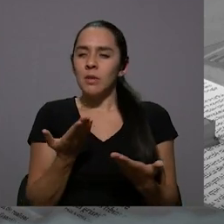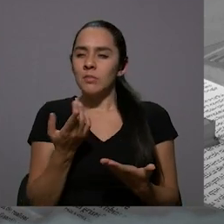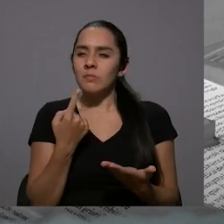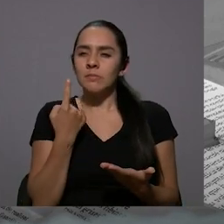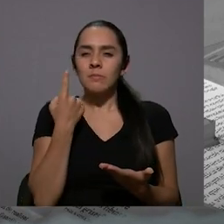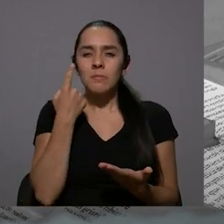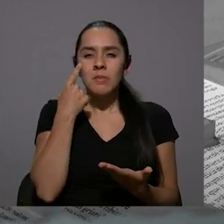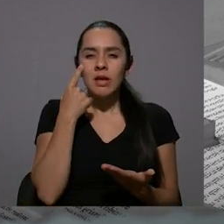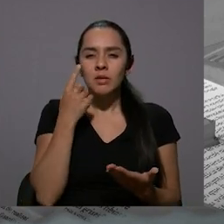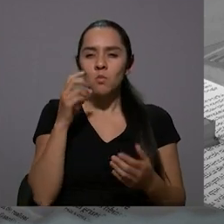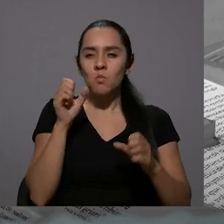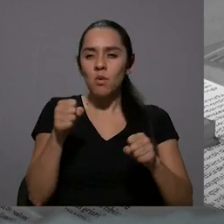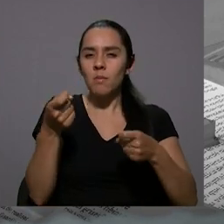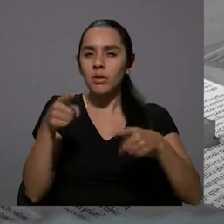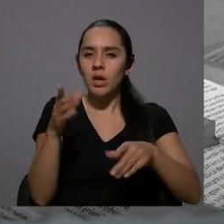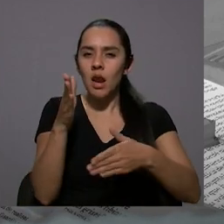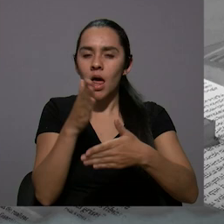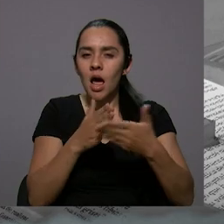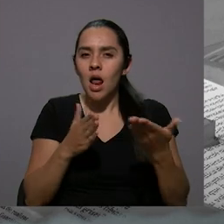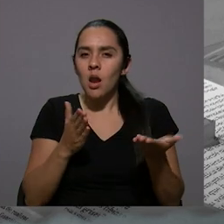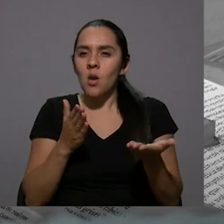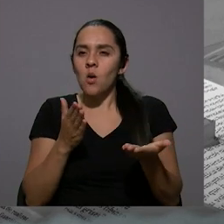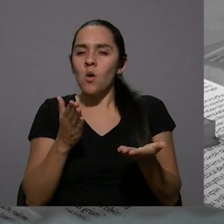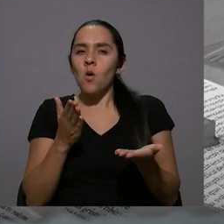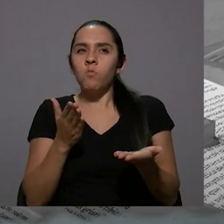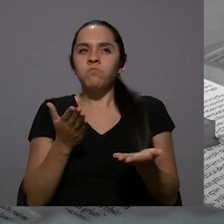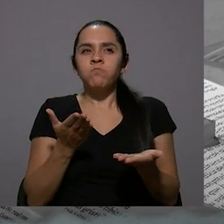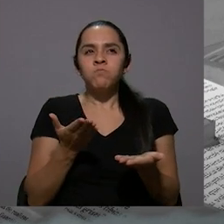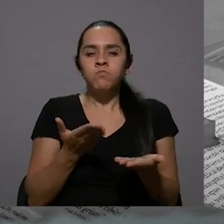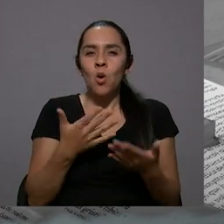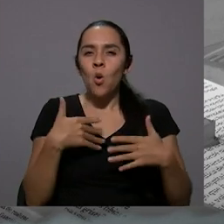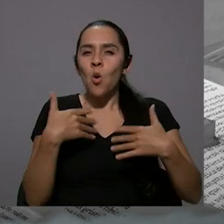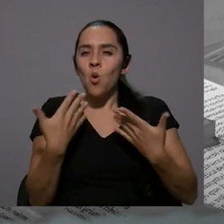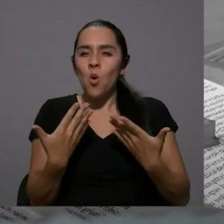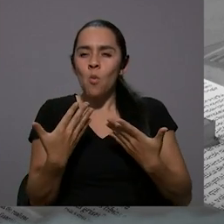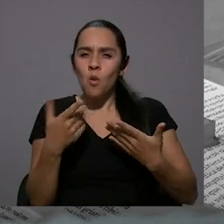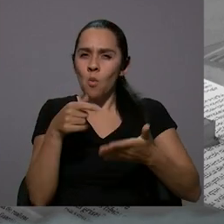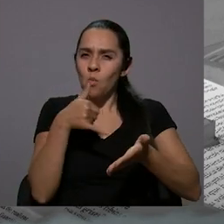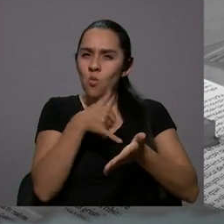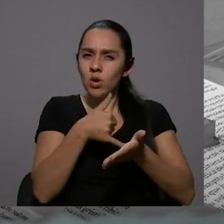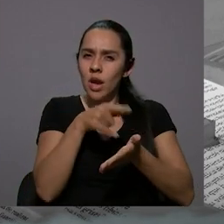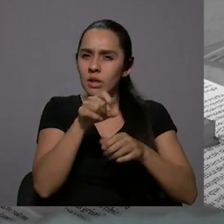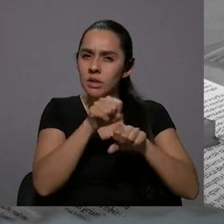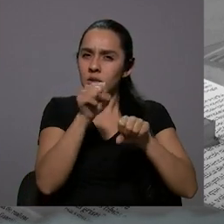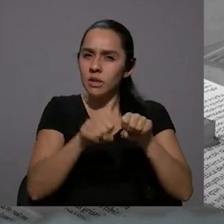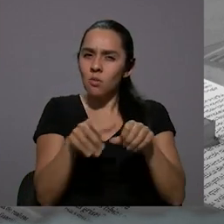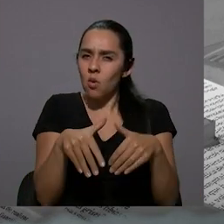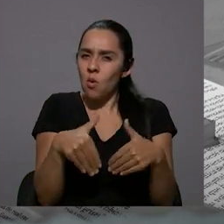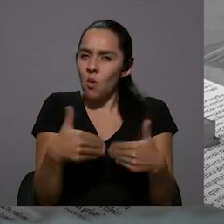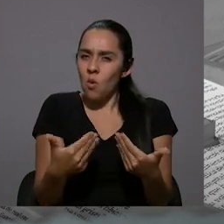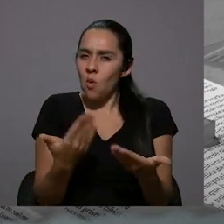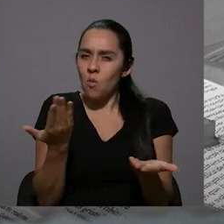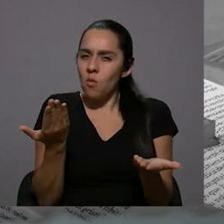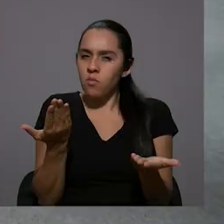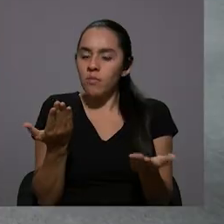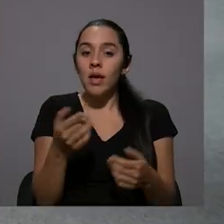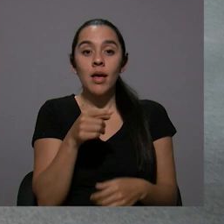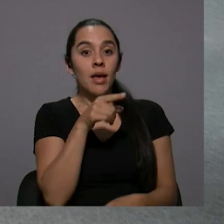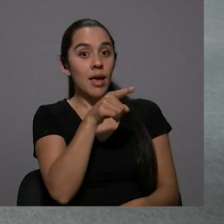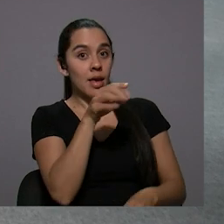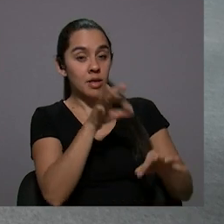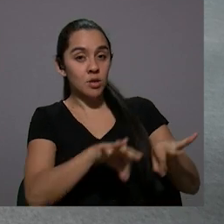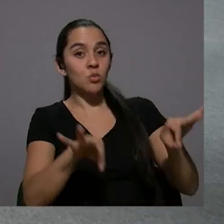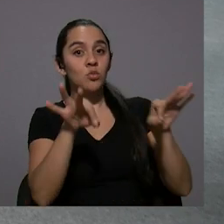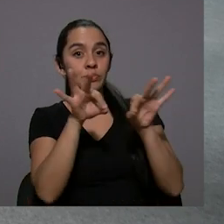algo cuán vulnerable o cuán blindado está ese procedimiento Bueno eso es